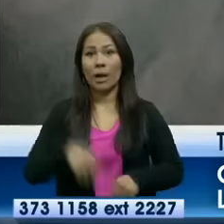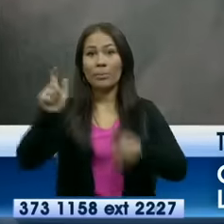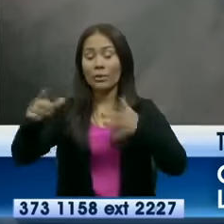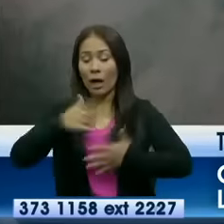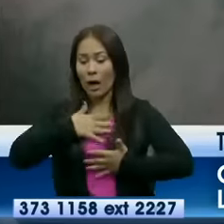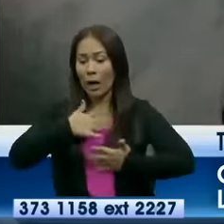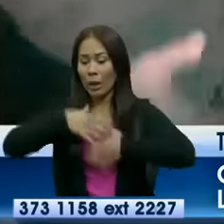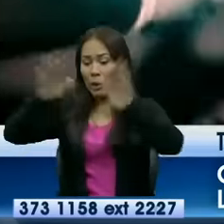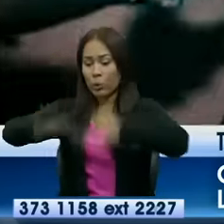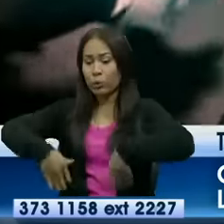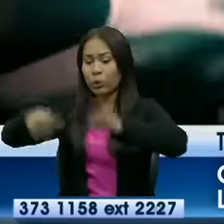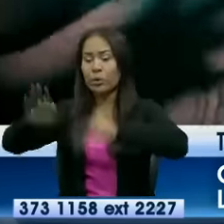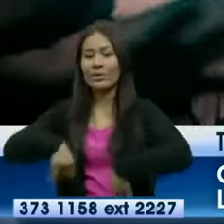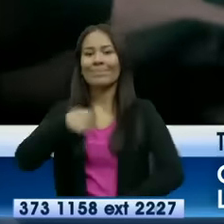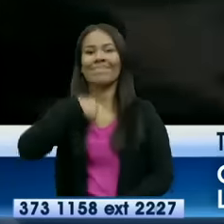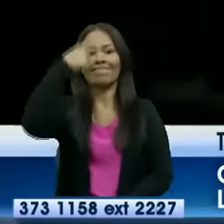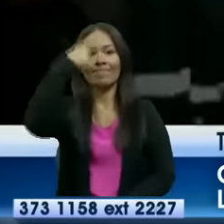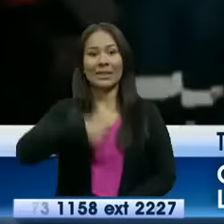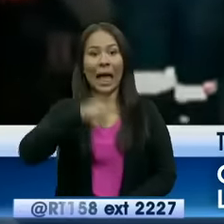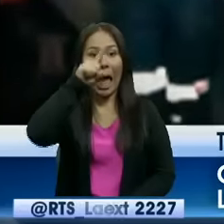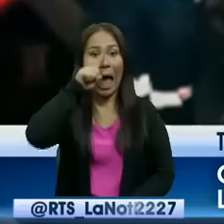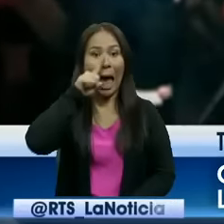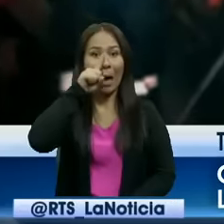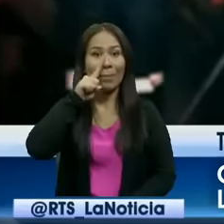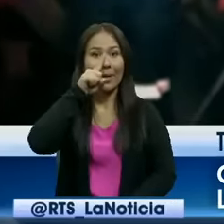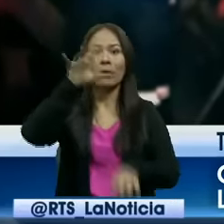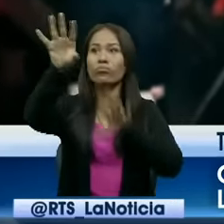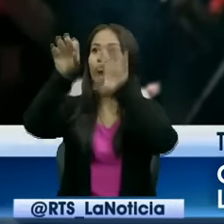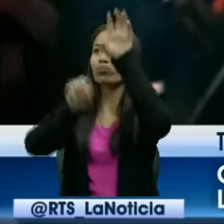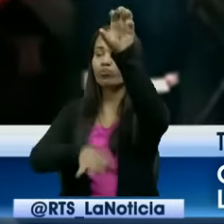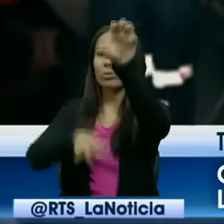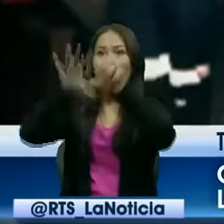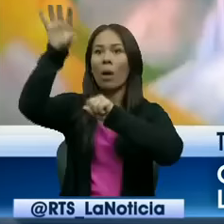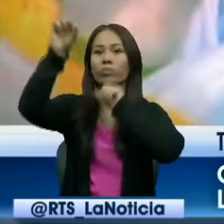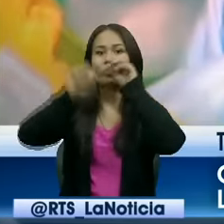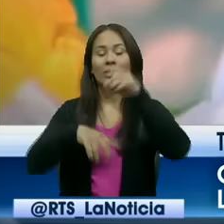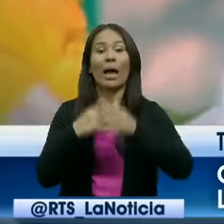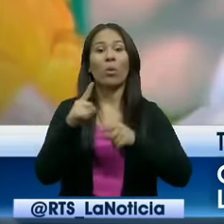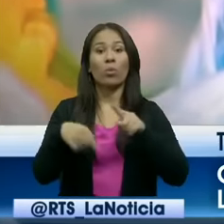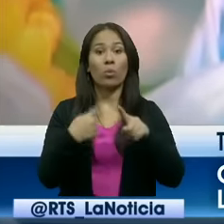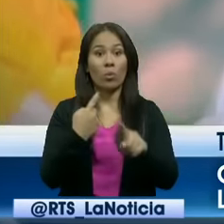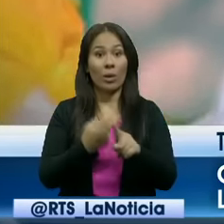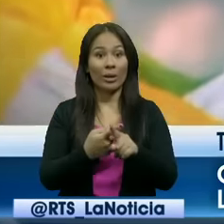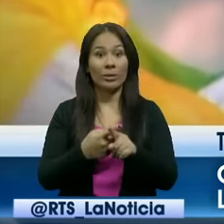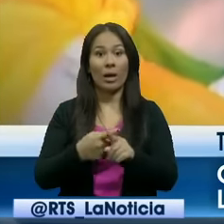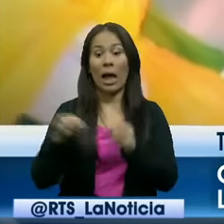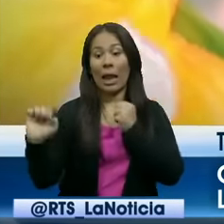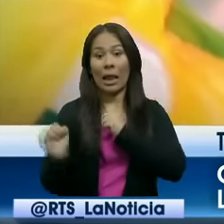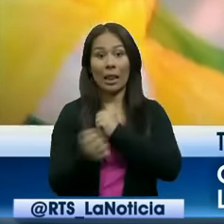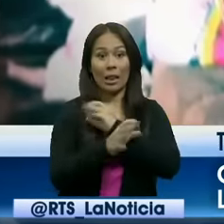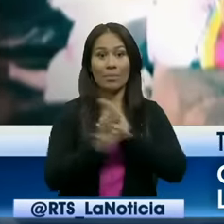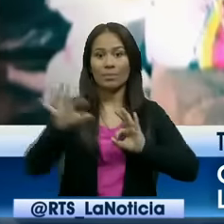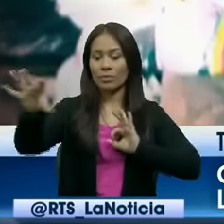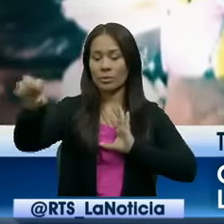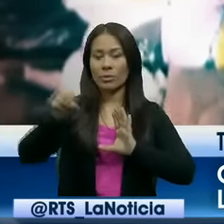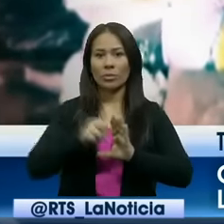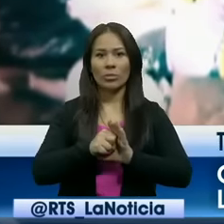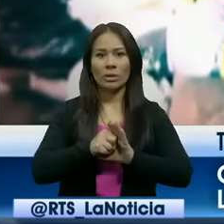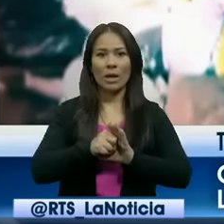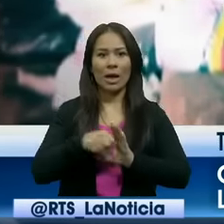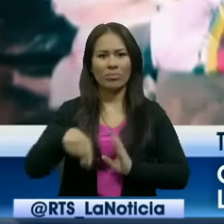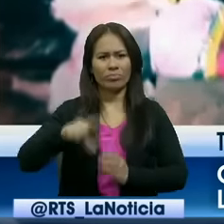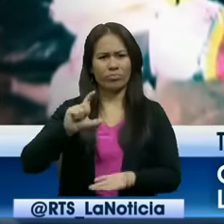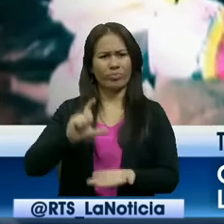Se trata de uno de los elementos de recolección de desperdicios de Puerto Limpio, que mientras realizaba su labor, se topó con algo